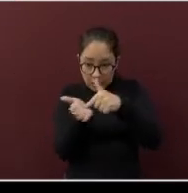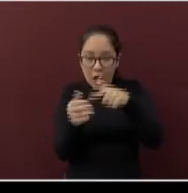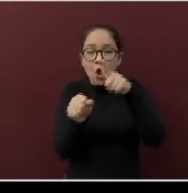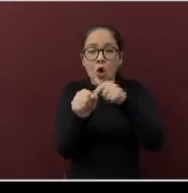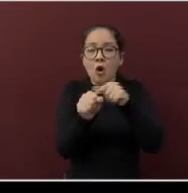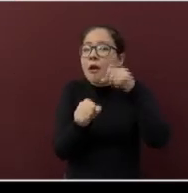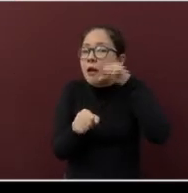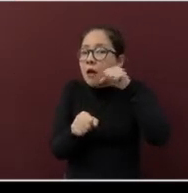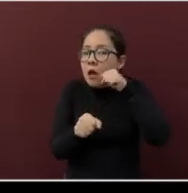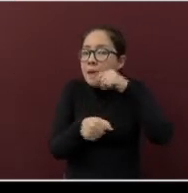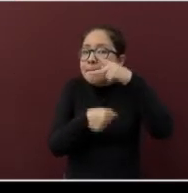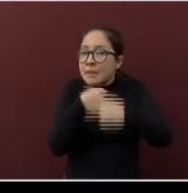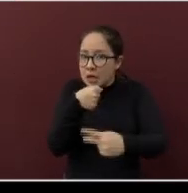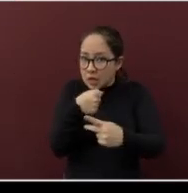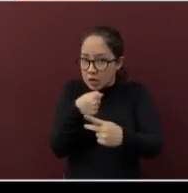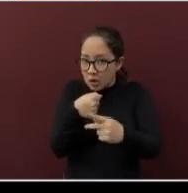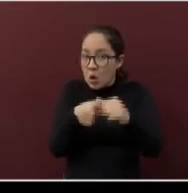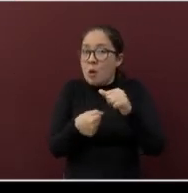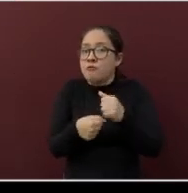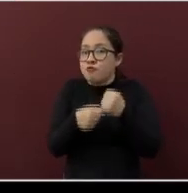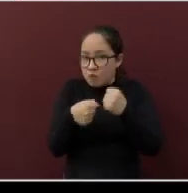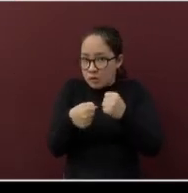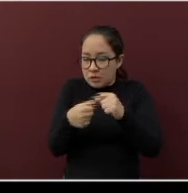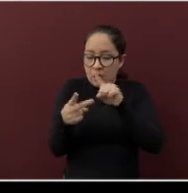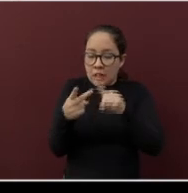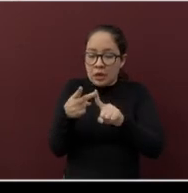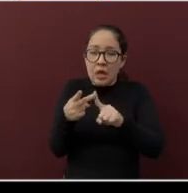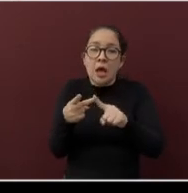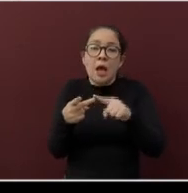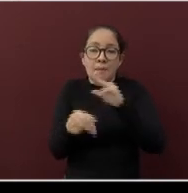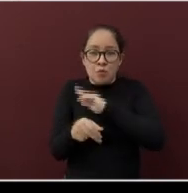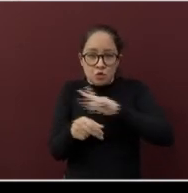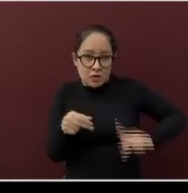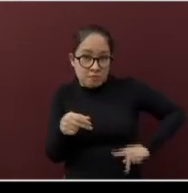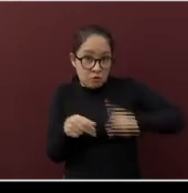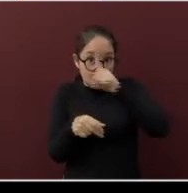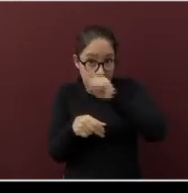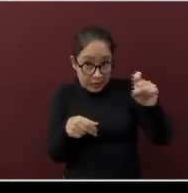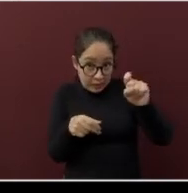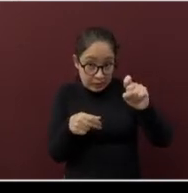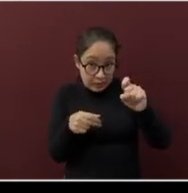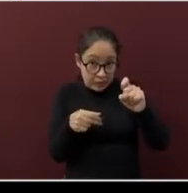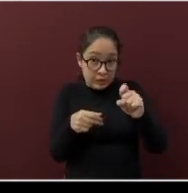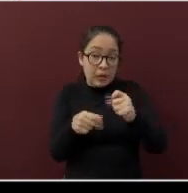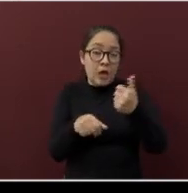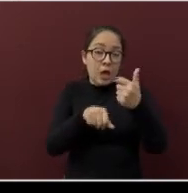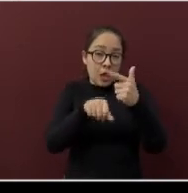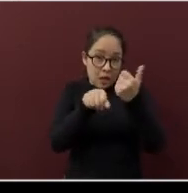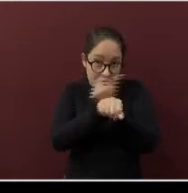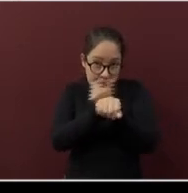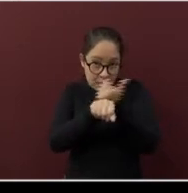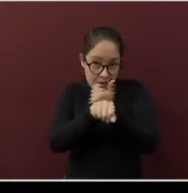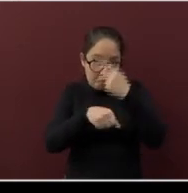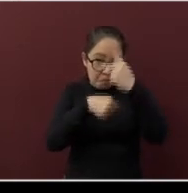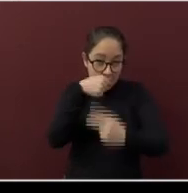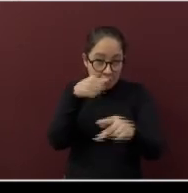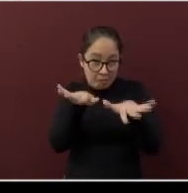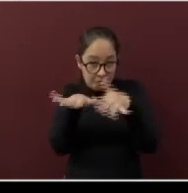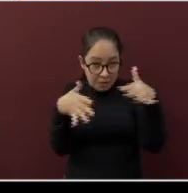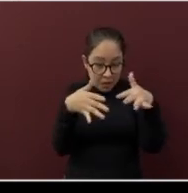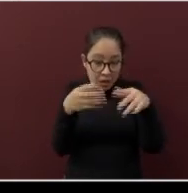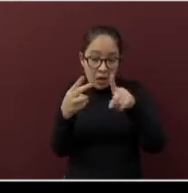riesgo alto 100 municipios en amarillo de riesgo medio y ahora